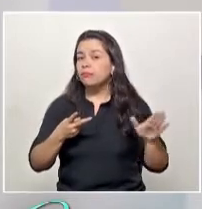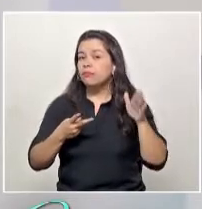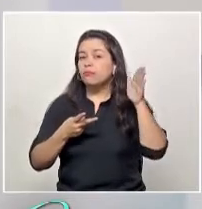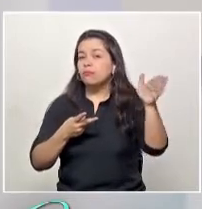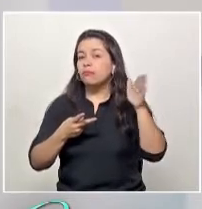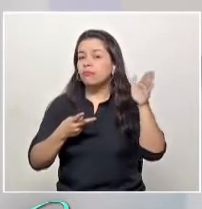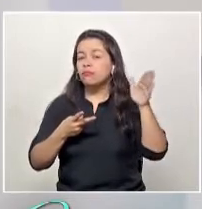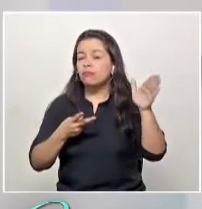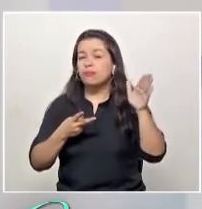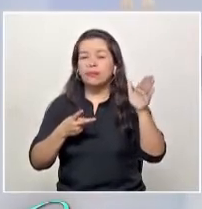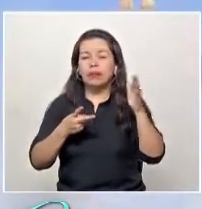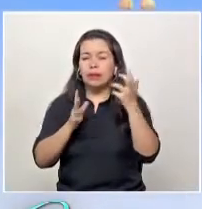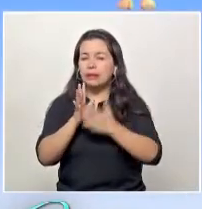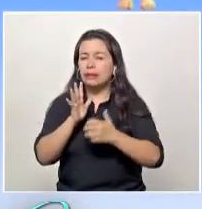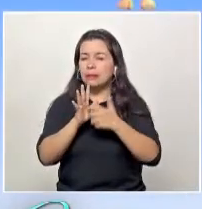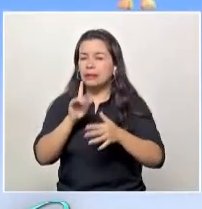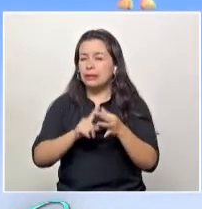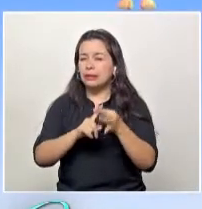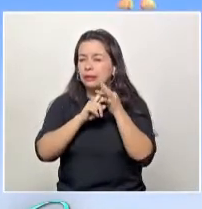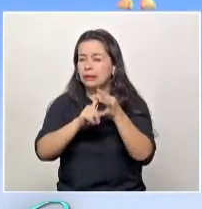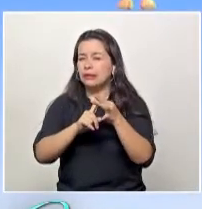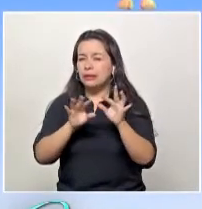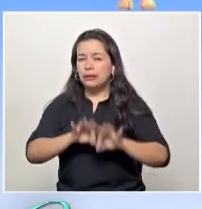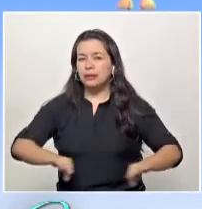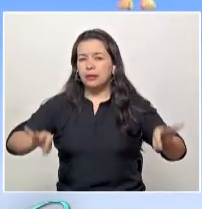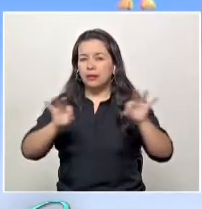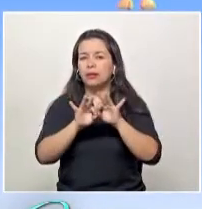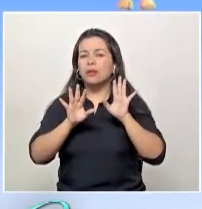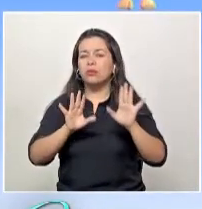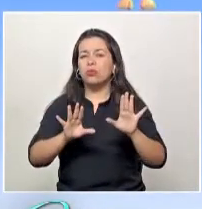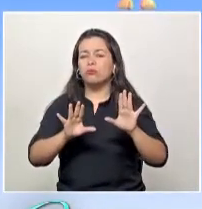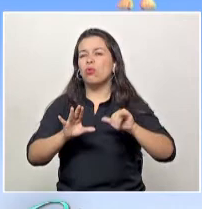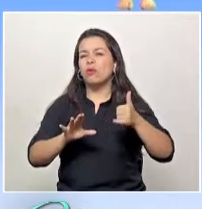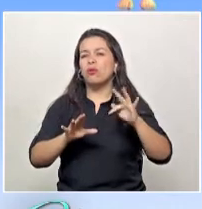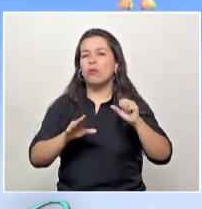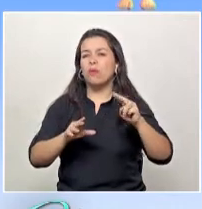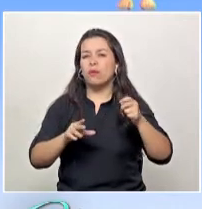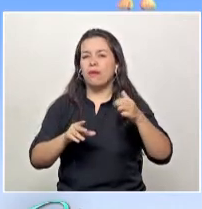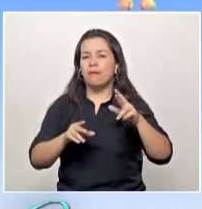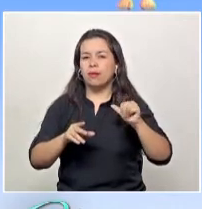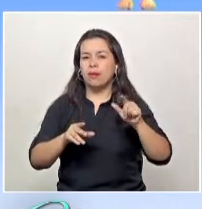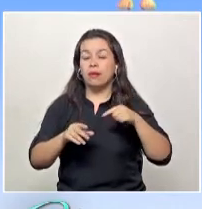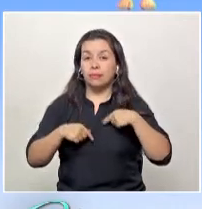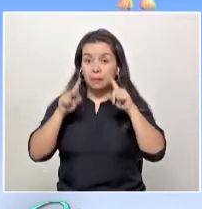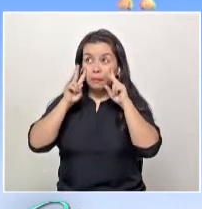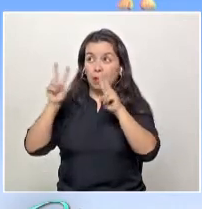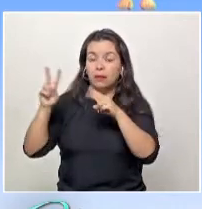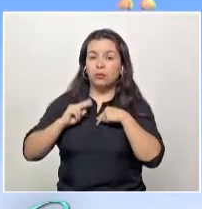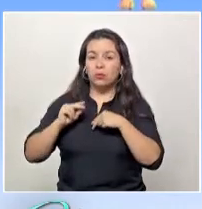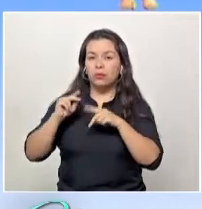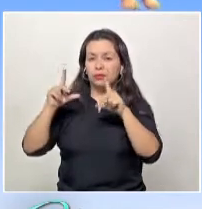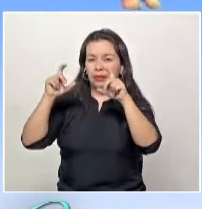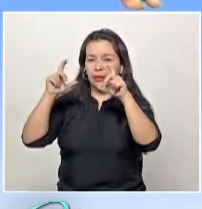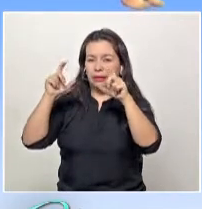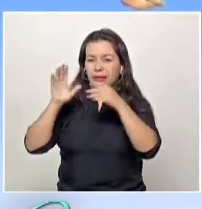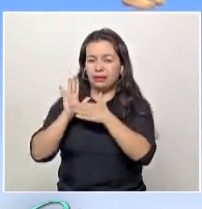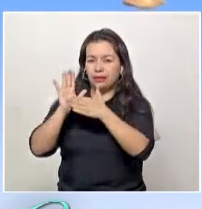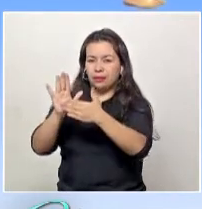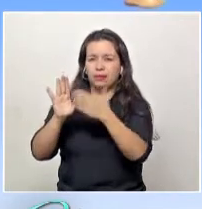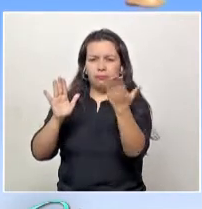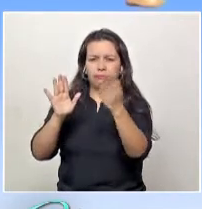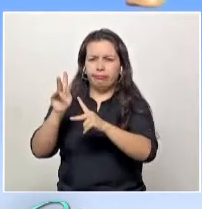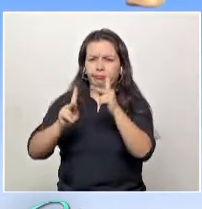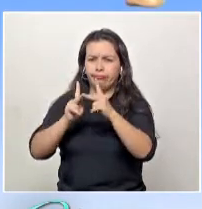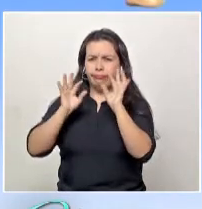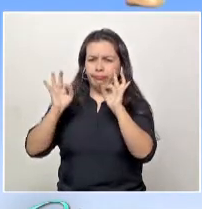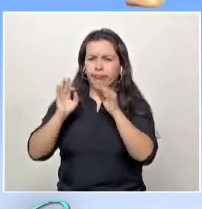endoscopias. A estas personas hay que hacerle, si es del caso, una tomografía. Miren, por ejemplo, esta imagen está perfecta. Supongamos que lo